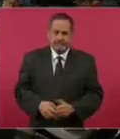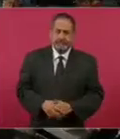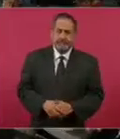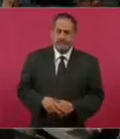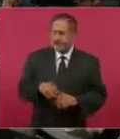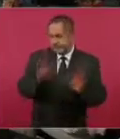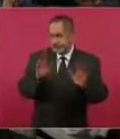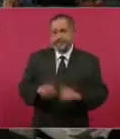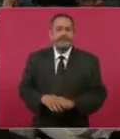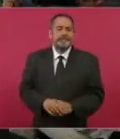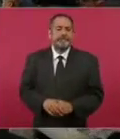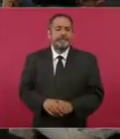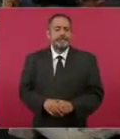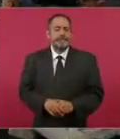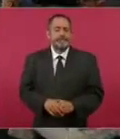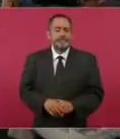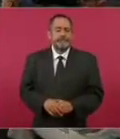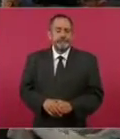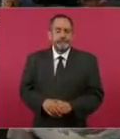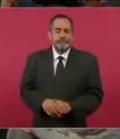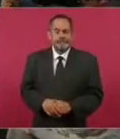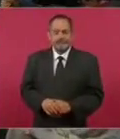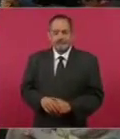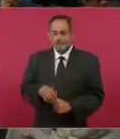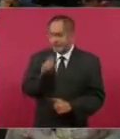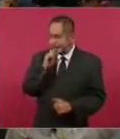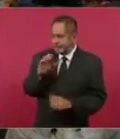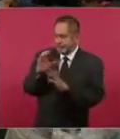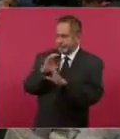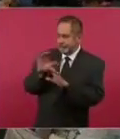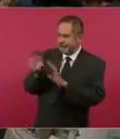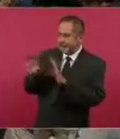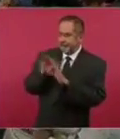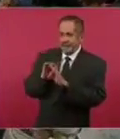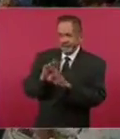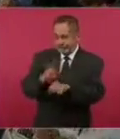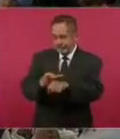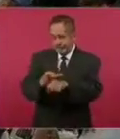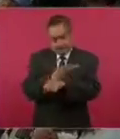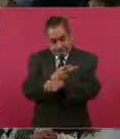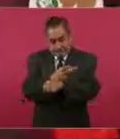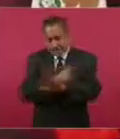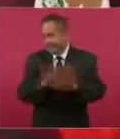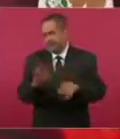Pero bueno, como dice la canción, lo que pasó, pasó.